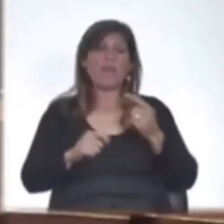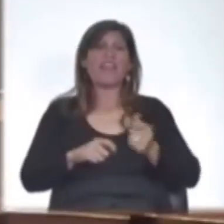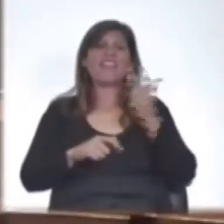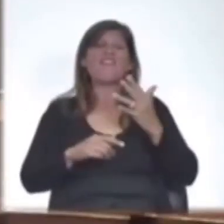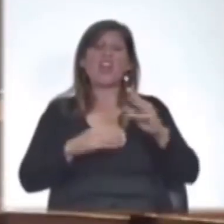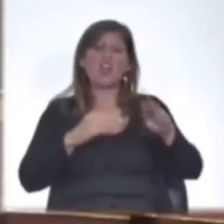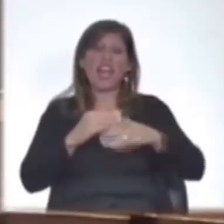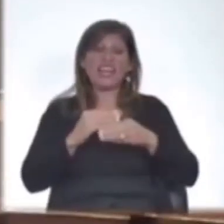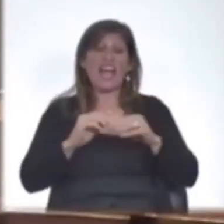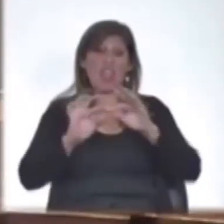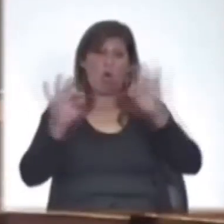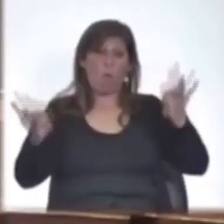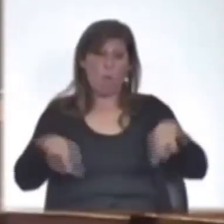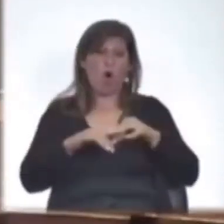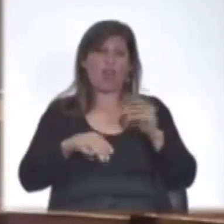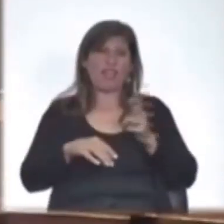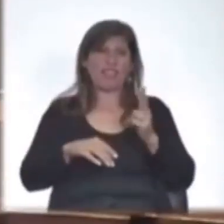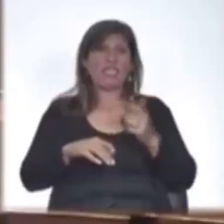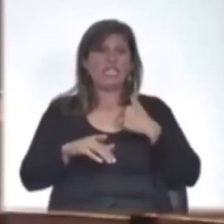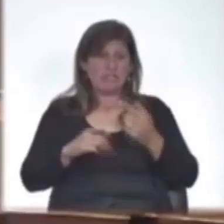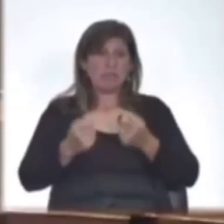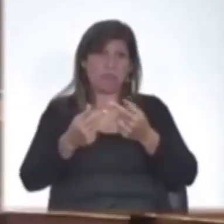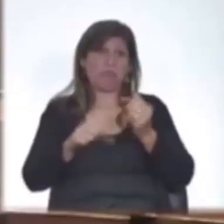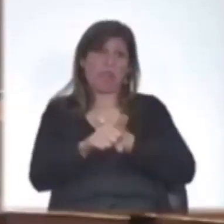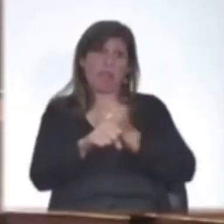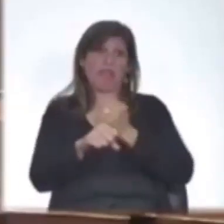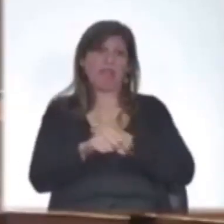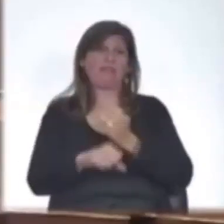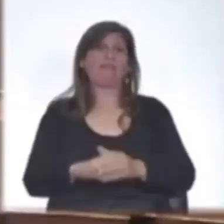impuesto COVID-1, que fue del año pasado, porque